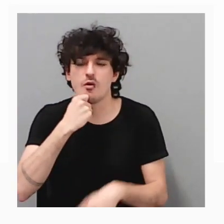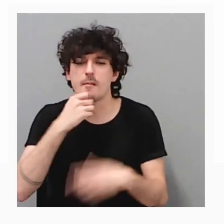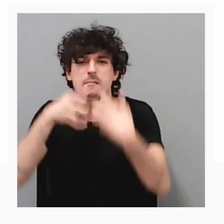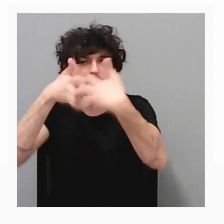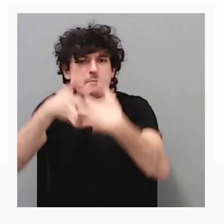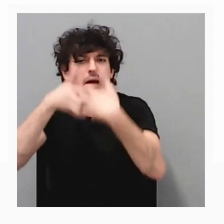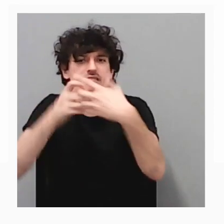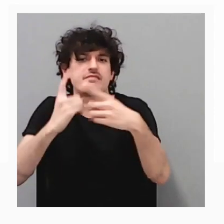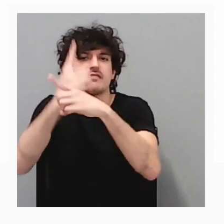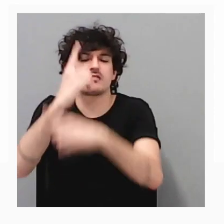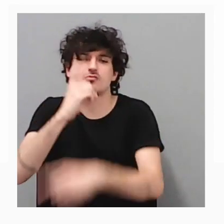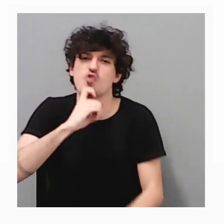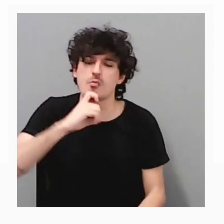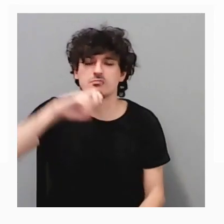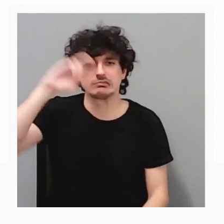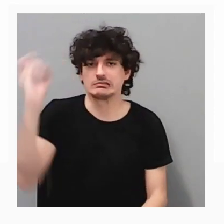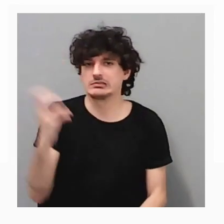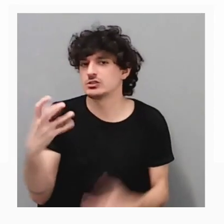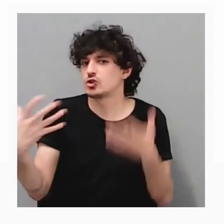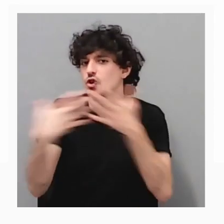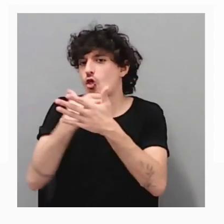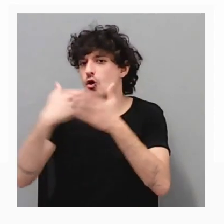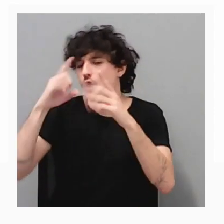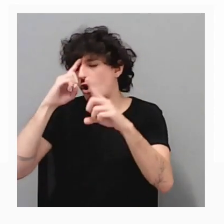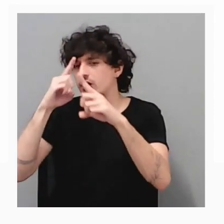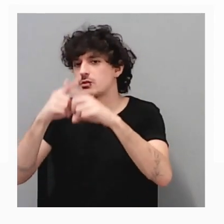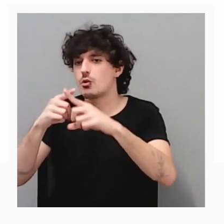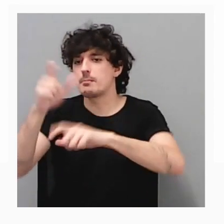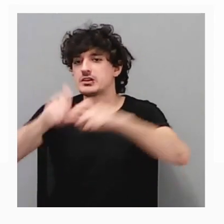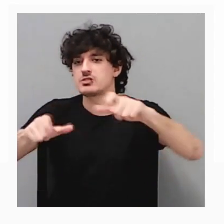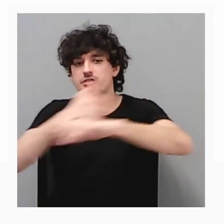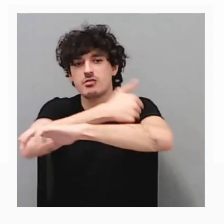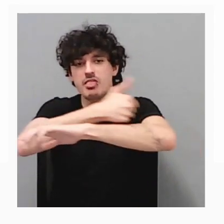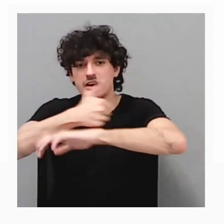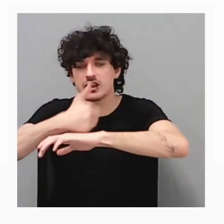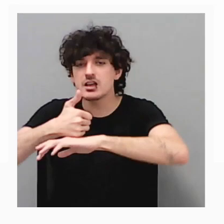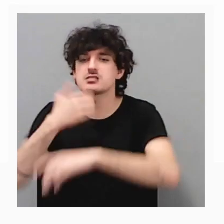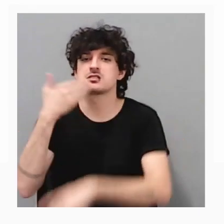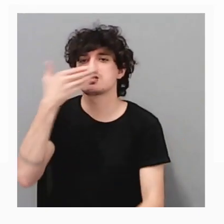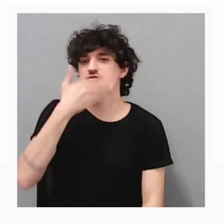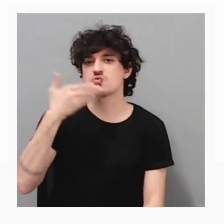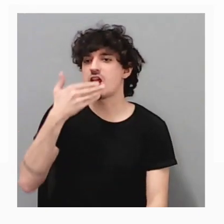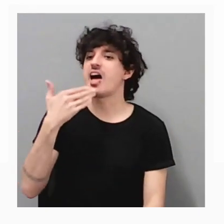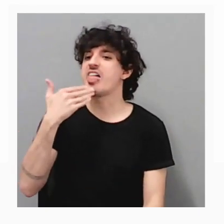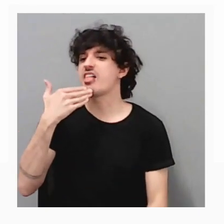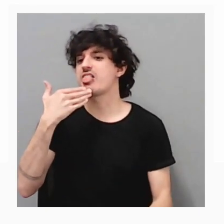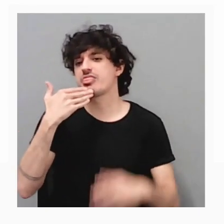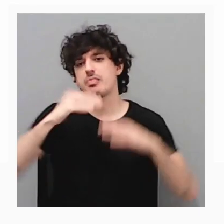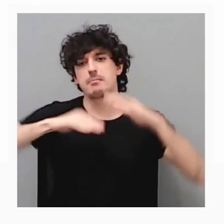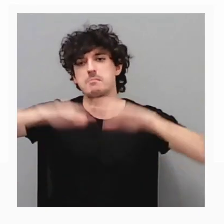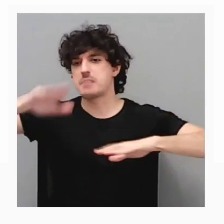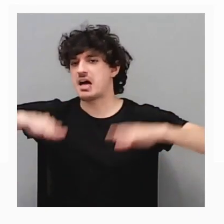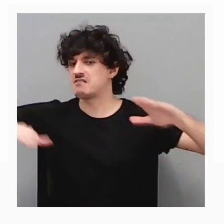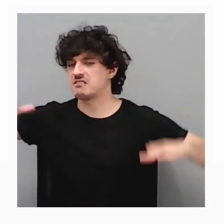las personas locales, para la ciudadanía, para las escuelas de diferentes edades, desde escuela primaria,